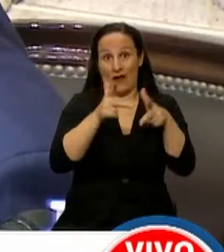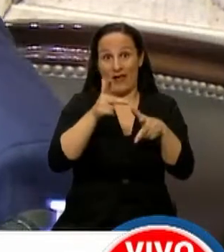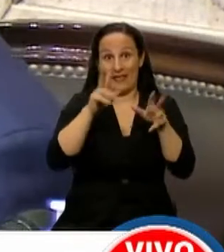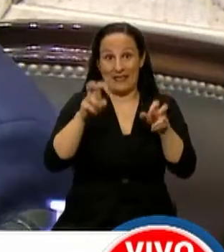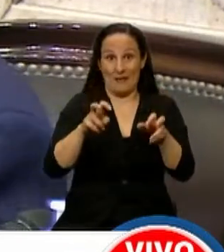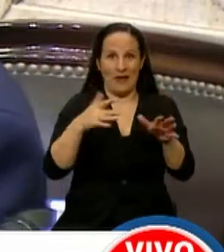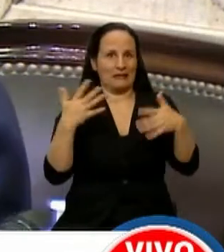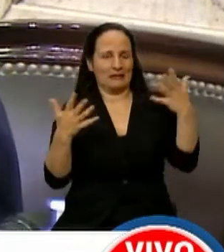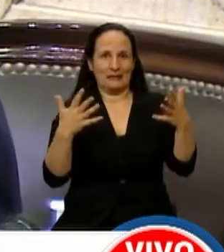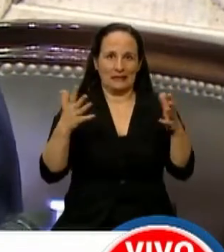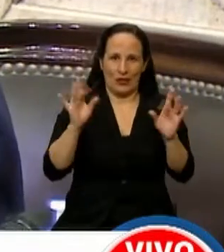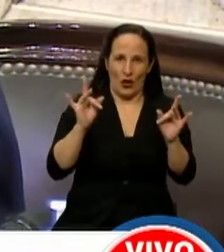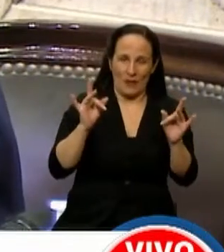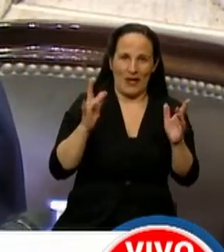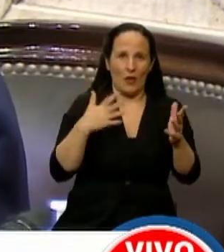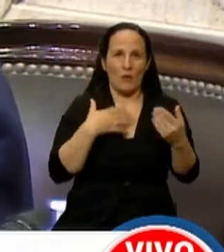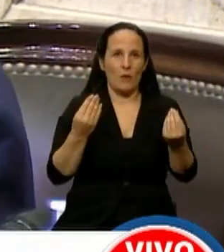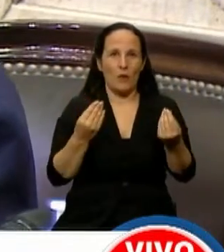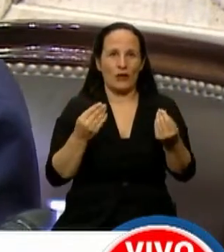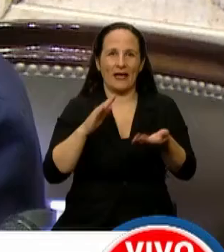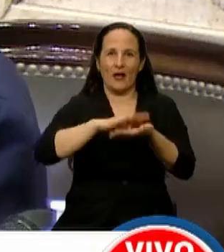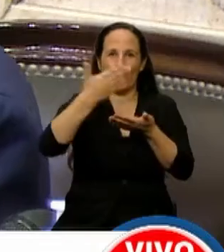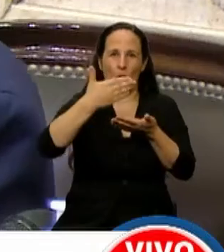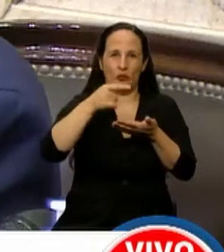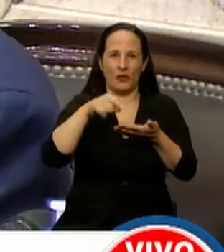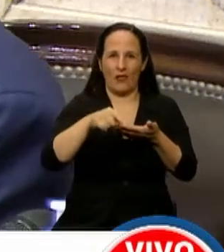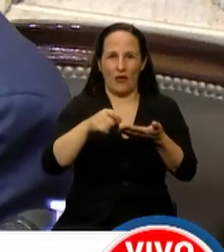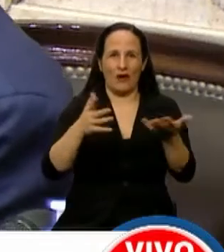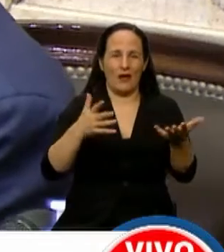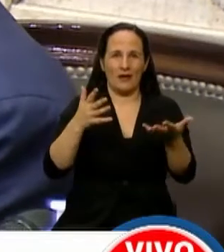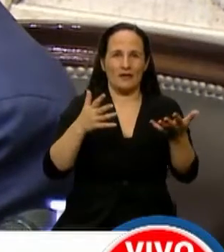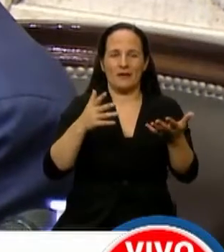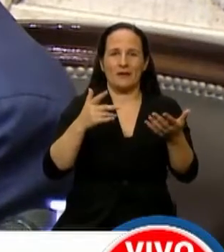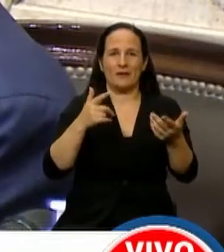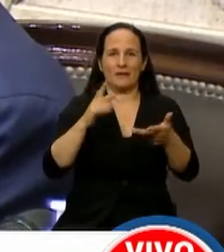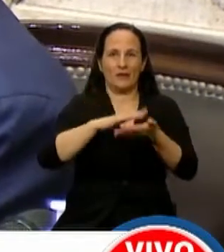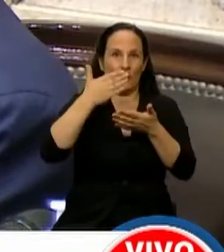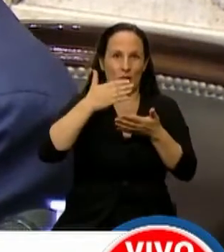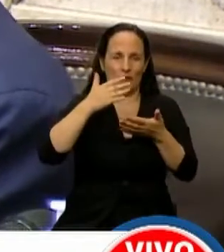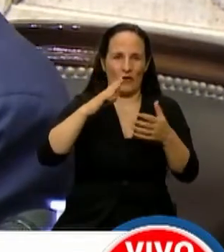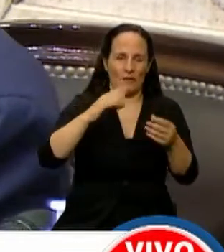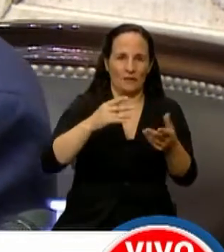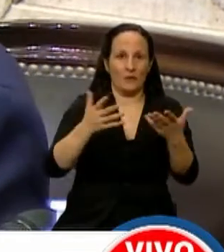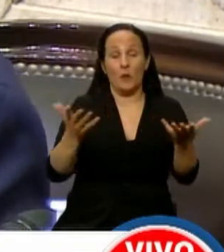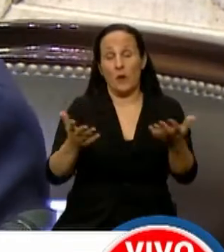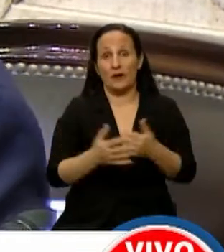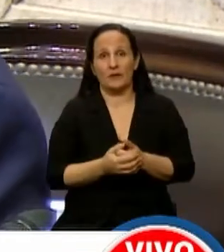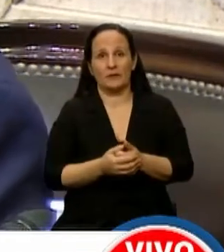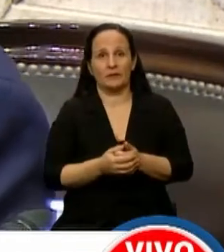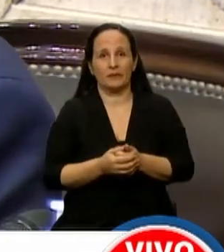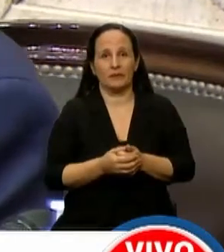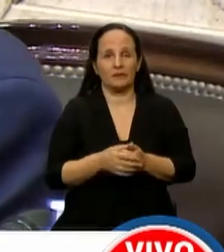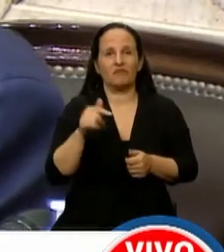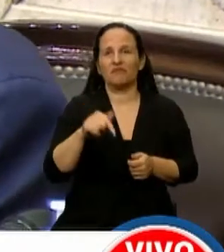Bueno, se me complica un poco porque hemos quedado sin la computadora, así que se me ha disminuido la computadora. Bueno,